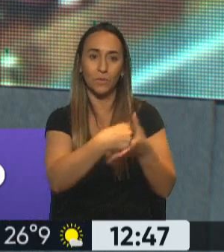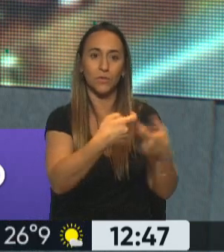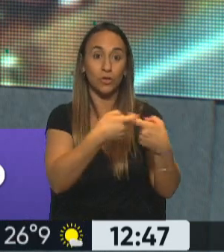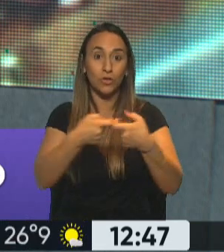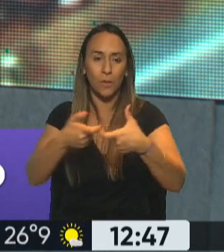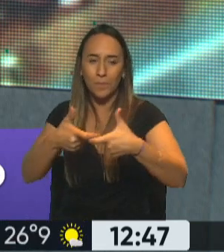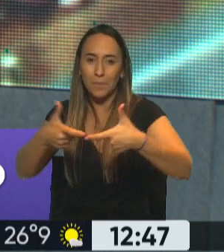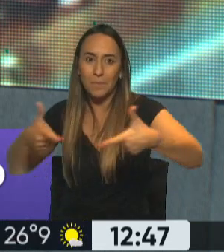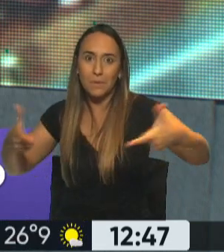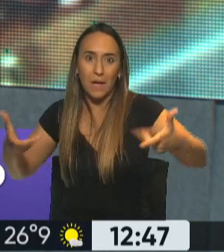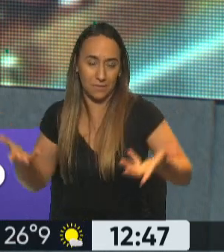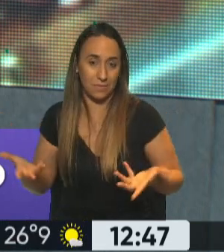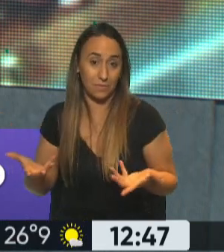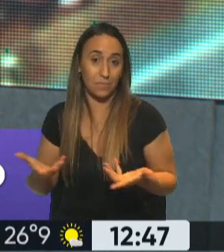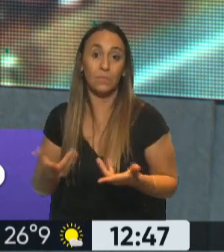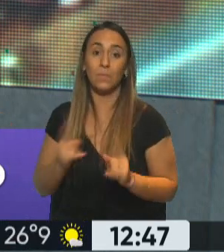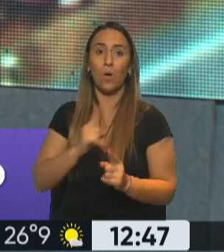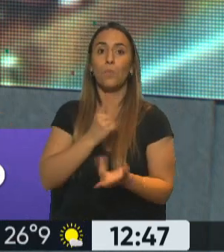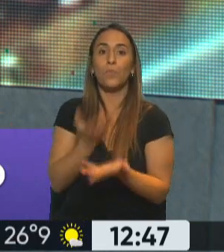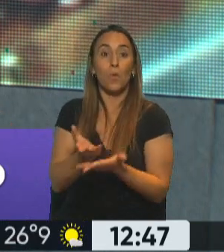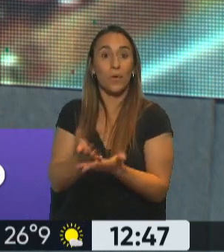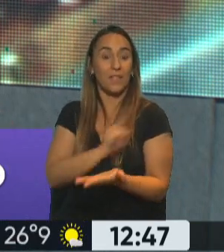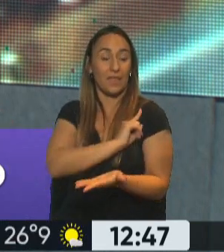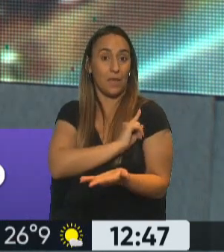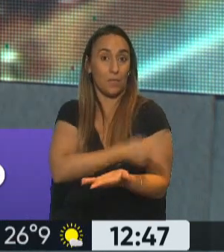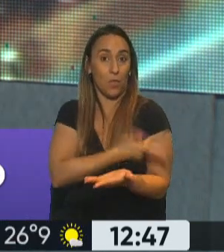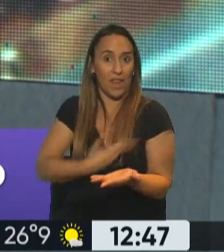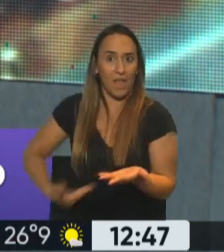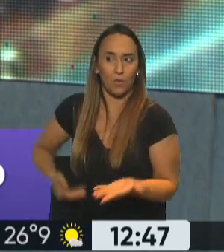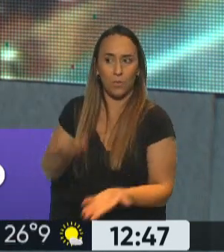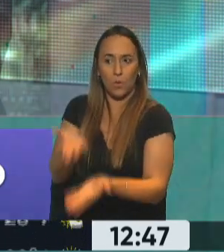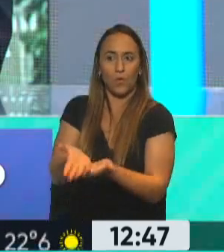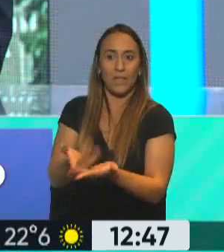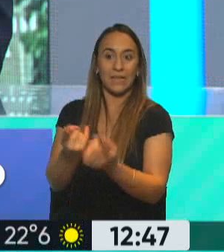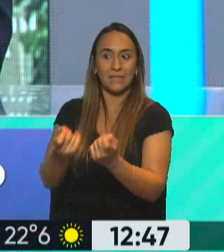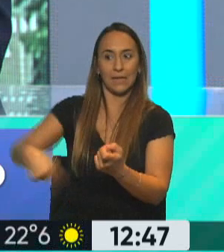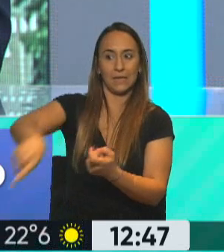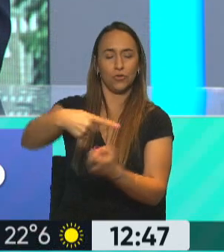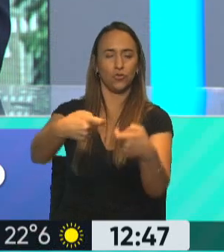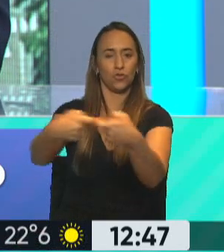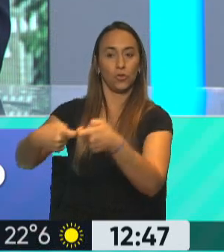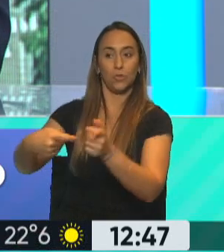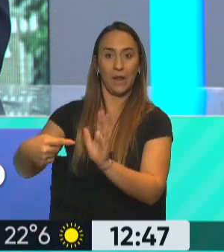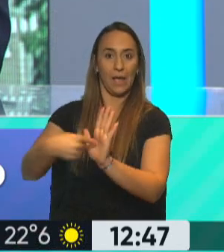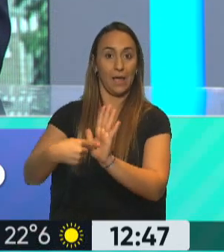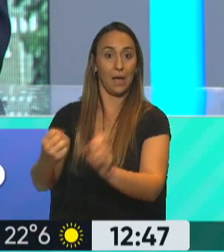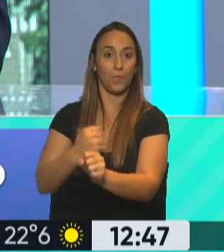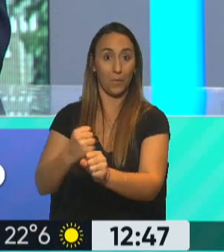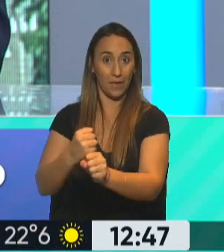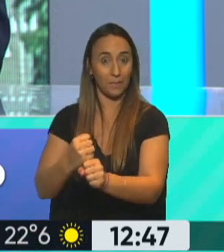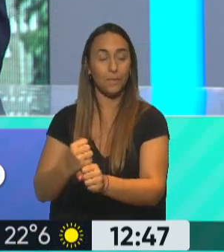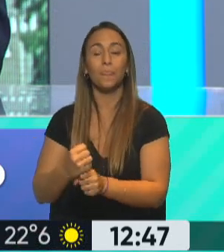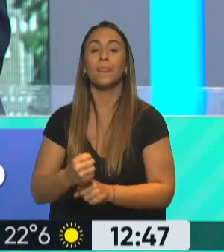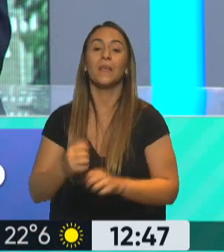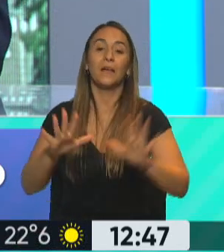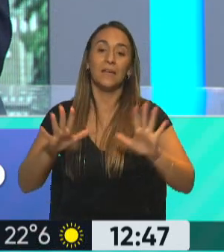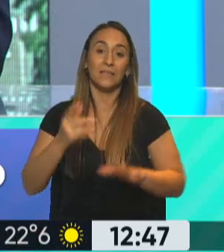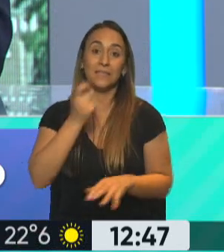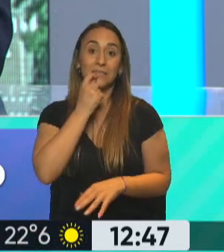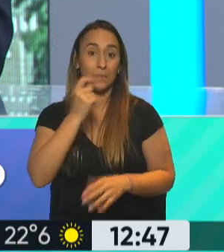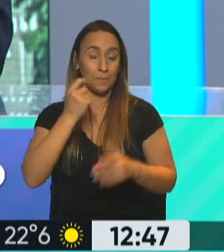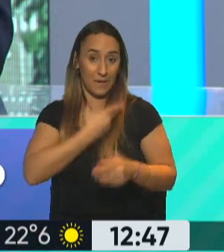fue impulsada por el Poder Ejecutivo Nacional. ¿Cómo está ese poroteo? ¿Cómo está? El poroteo hoy, si la intención del presidente Javier Milei